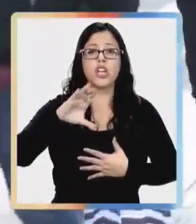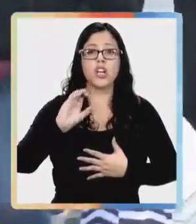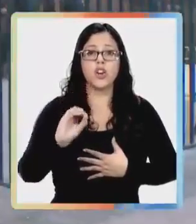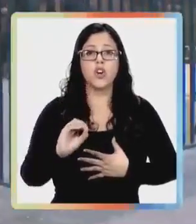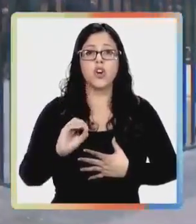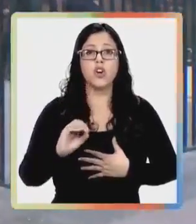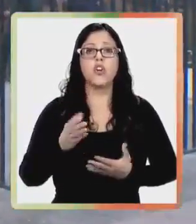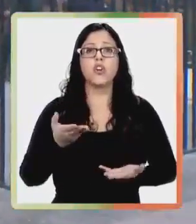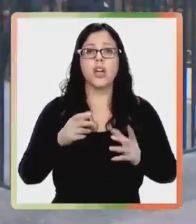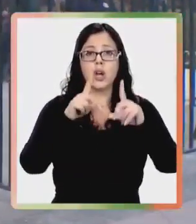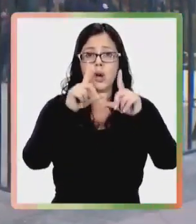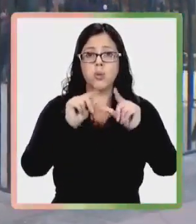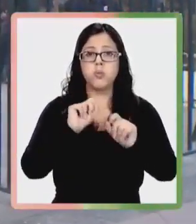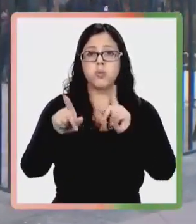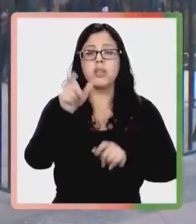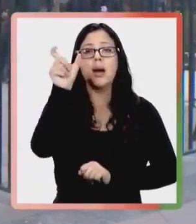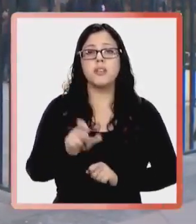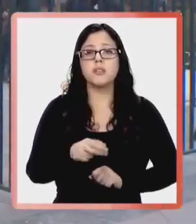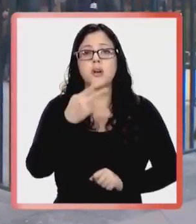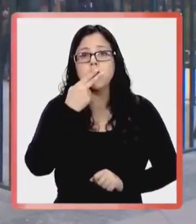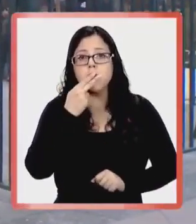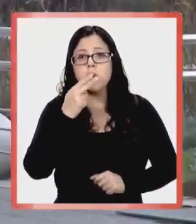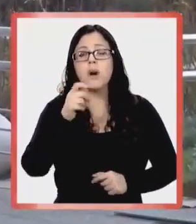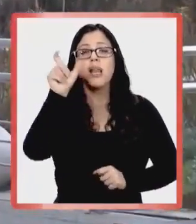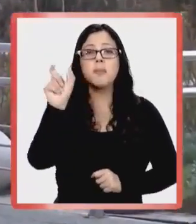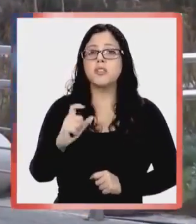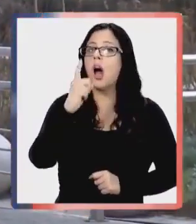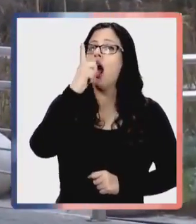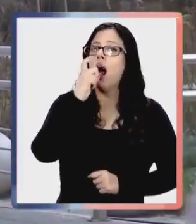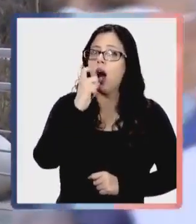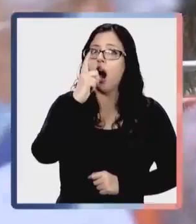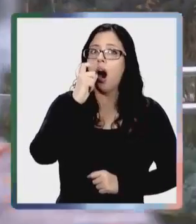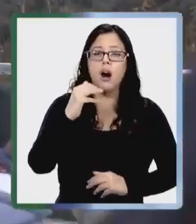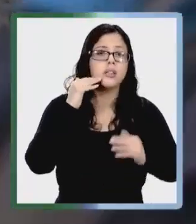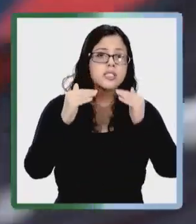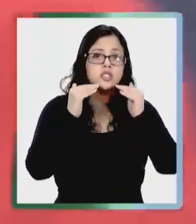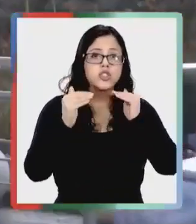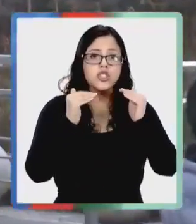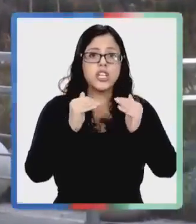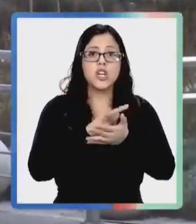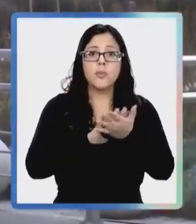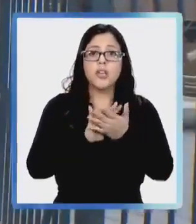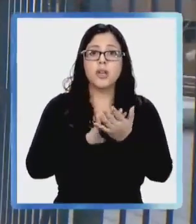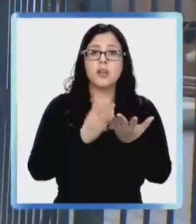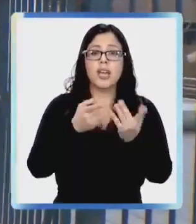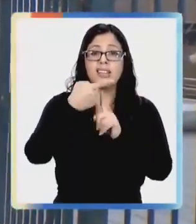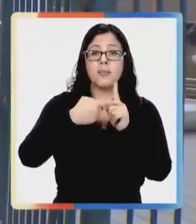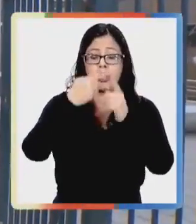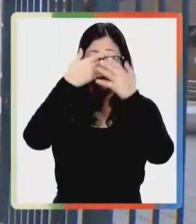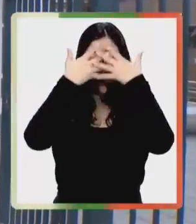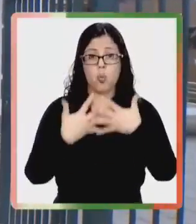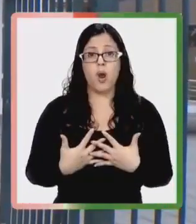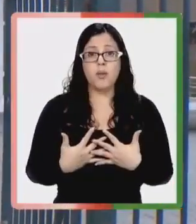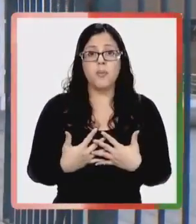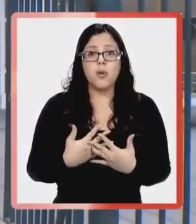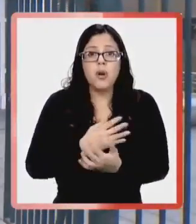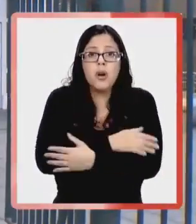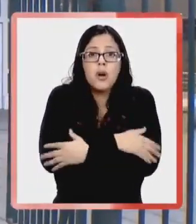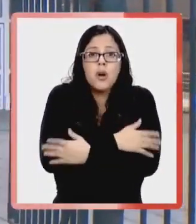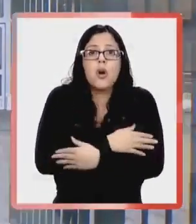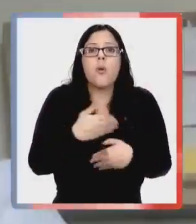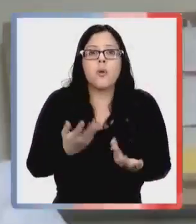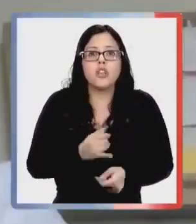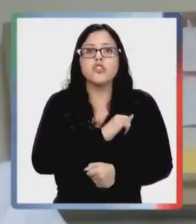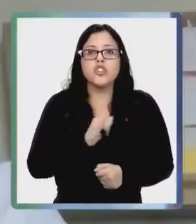muy disminuida y el frío la disminuye más. El fumador crónico, el asmático, el niño pequeño, cuando disminuye su temperatura corporal, por eso es